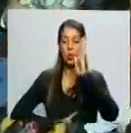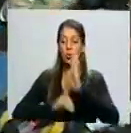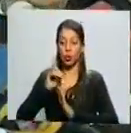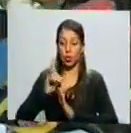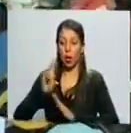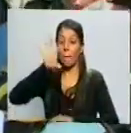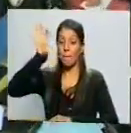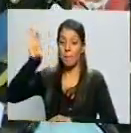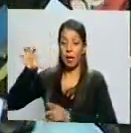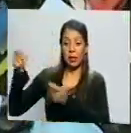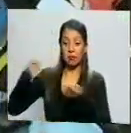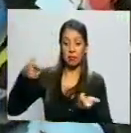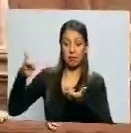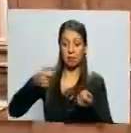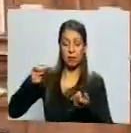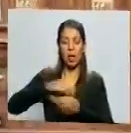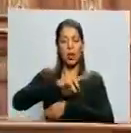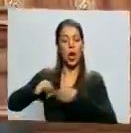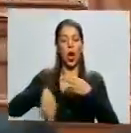sustitución de importaciones.